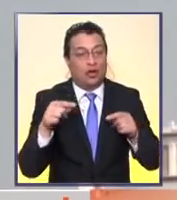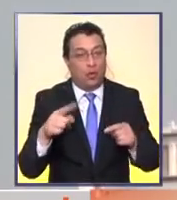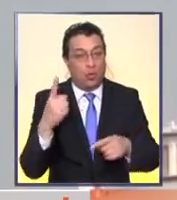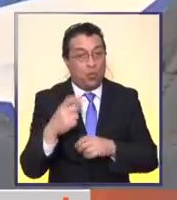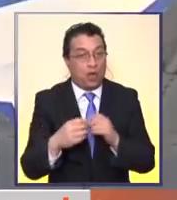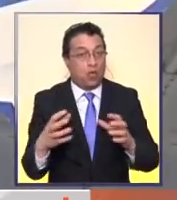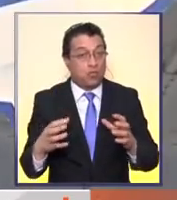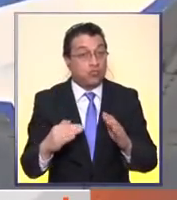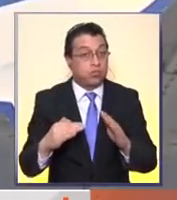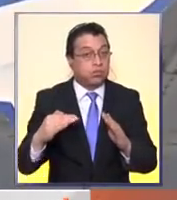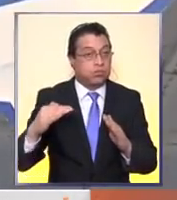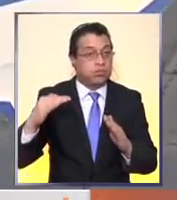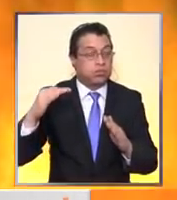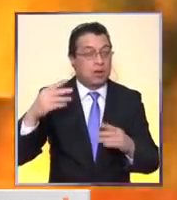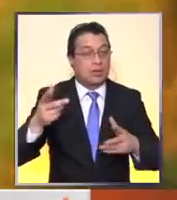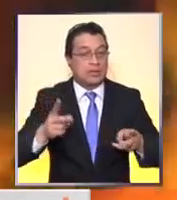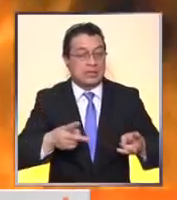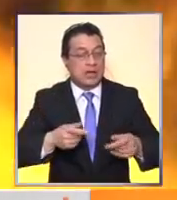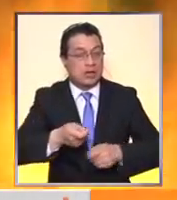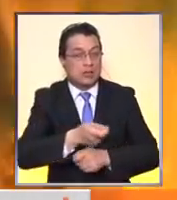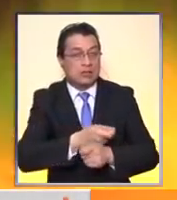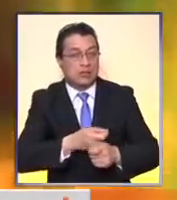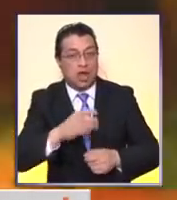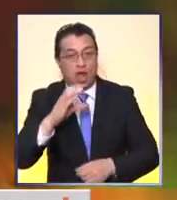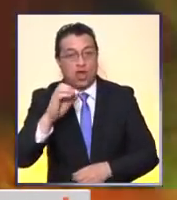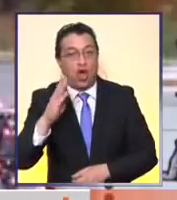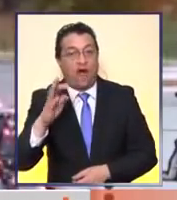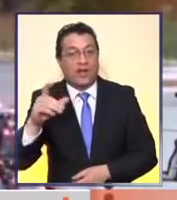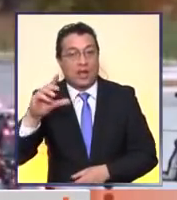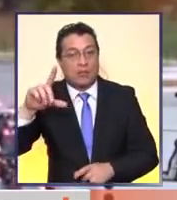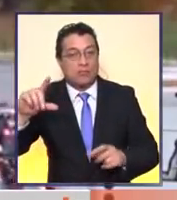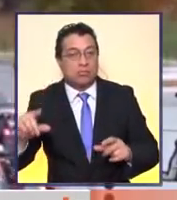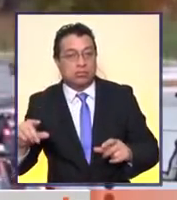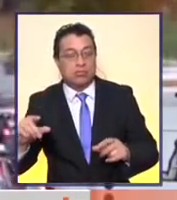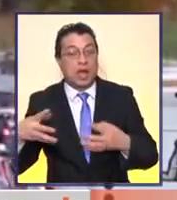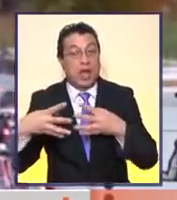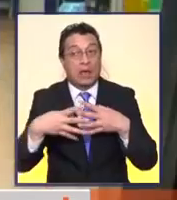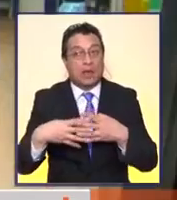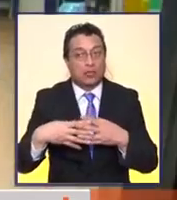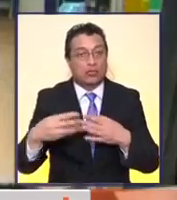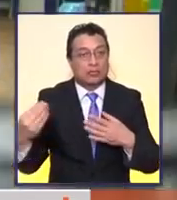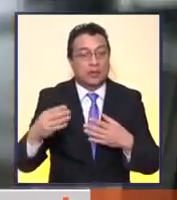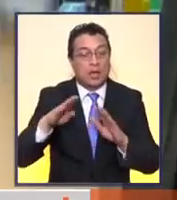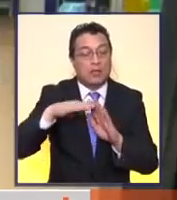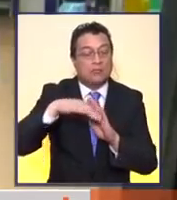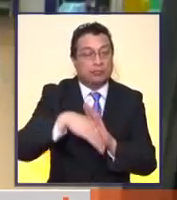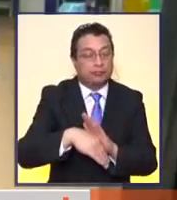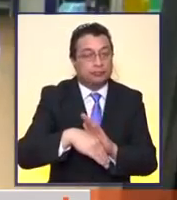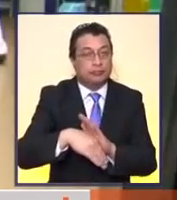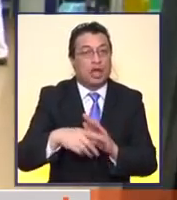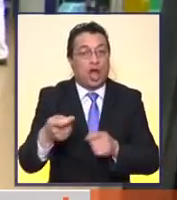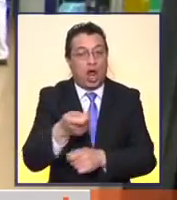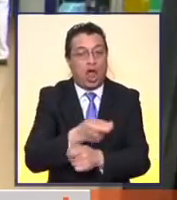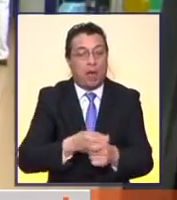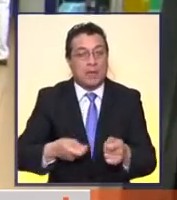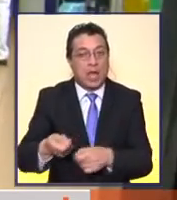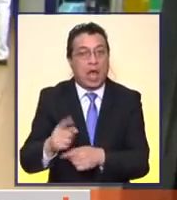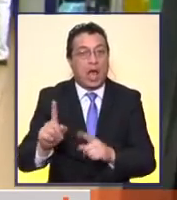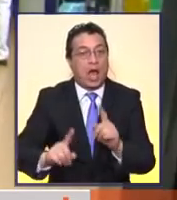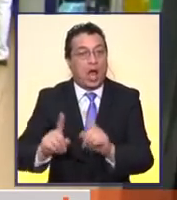año tierra comercial baja del precio del cobre buenos datos en eeuu y caída de las monedas de economías emergentes